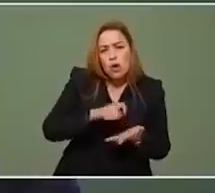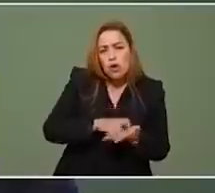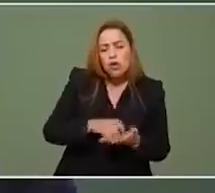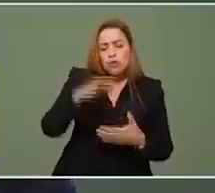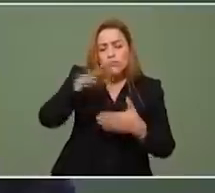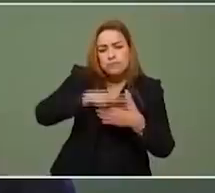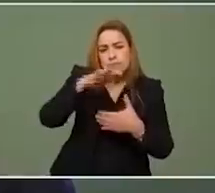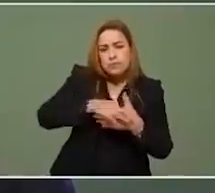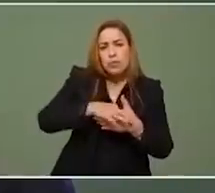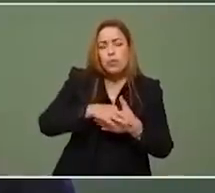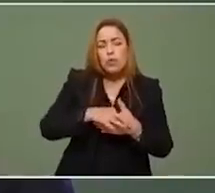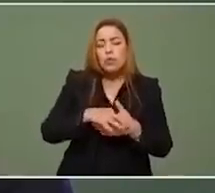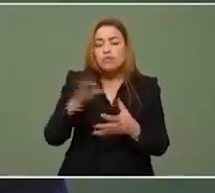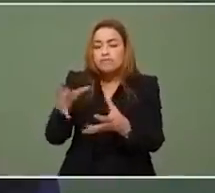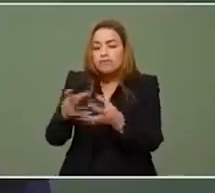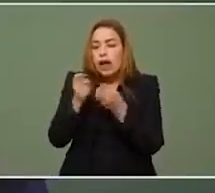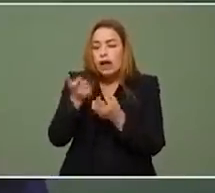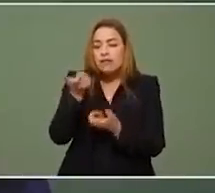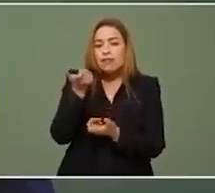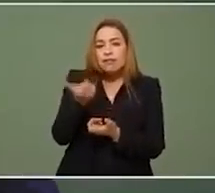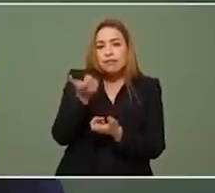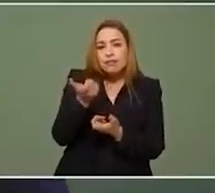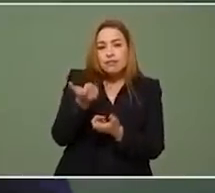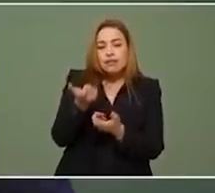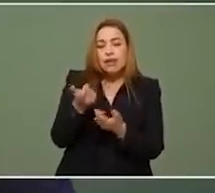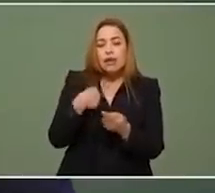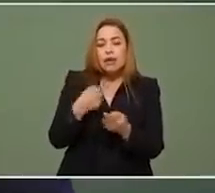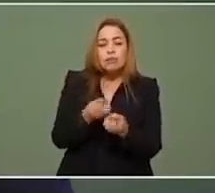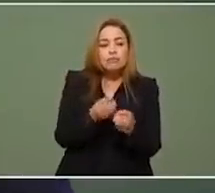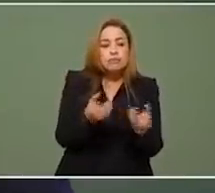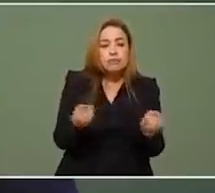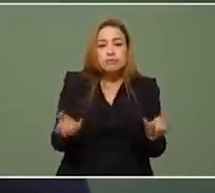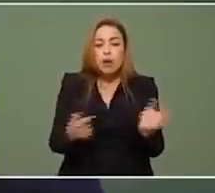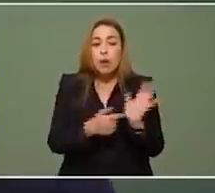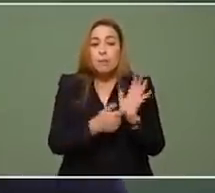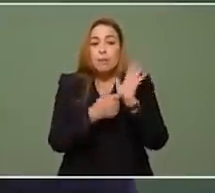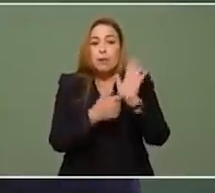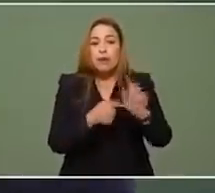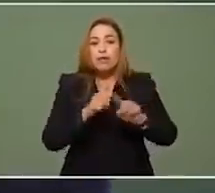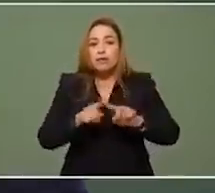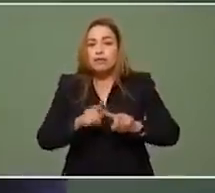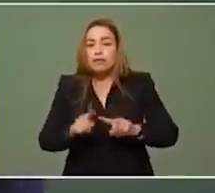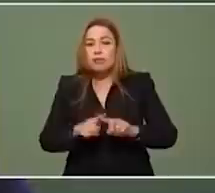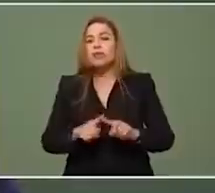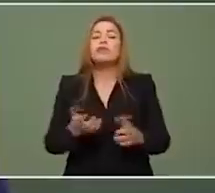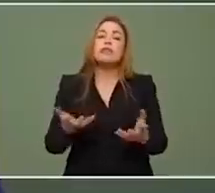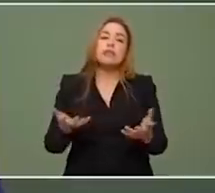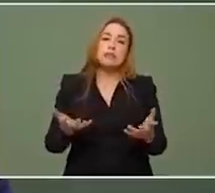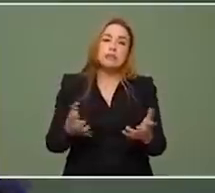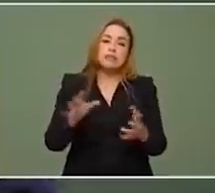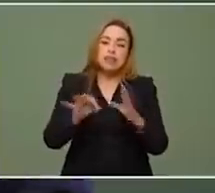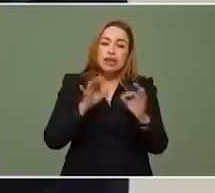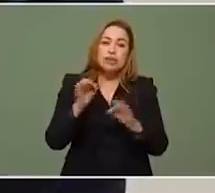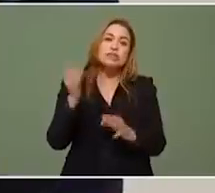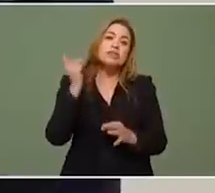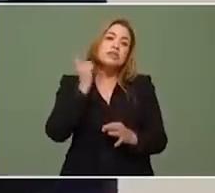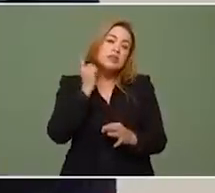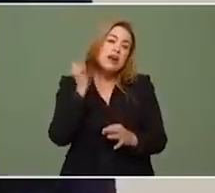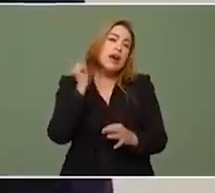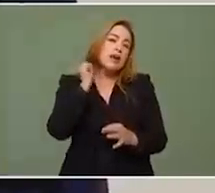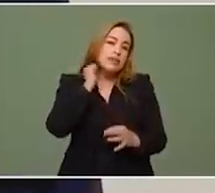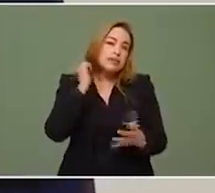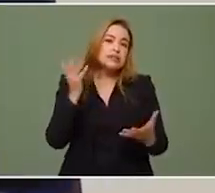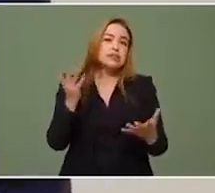partidos oa candidatos los que falsifican actas